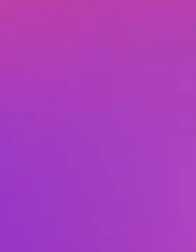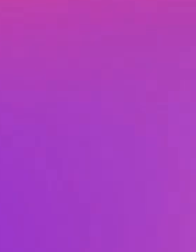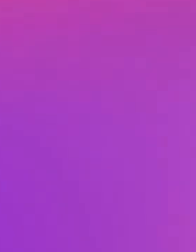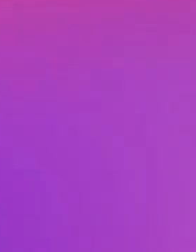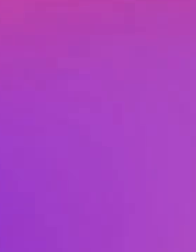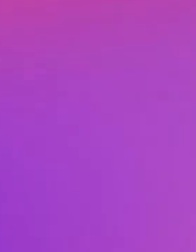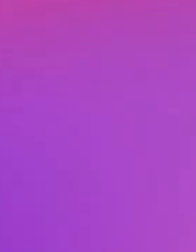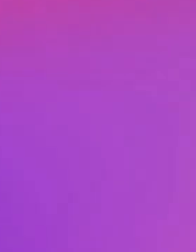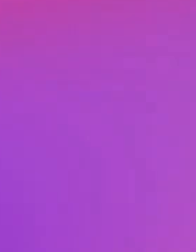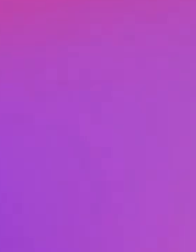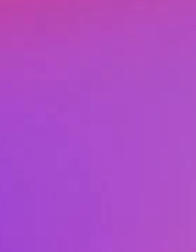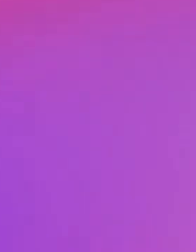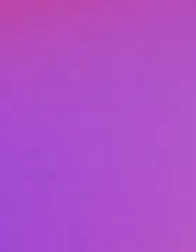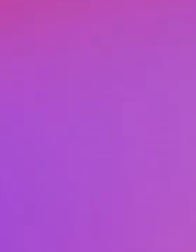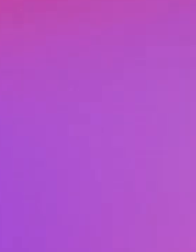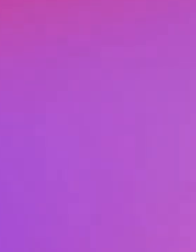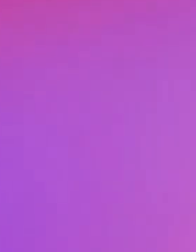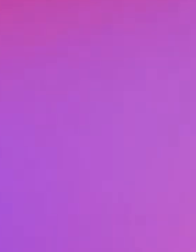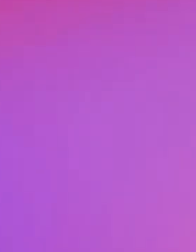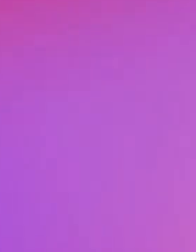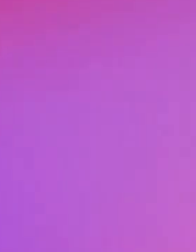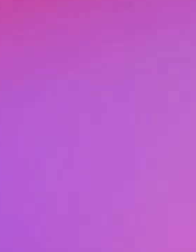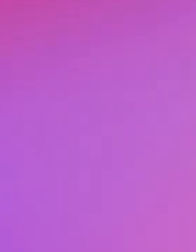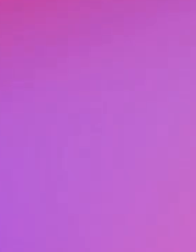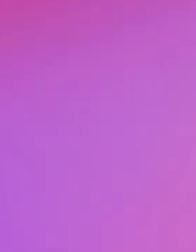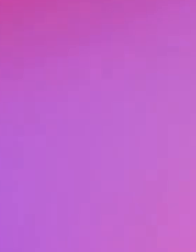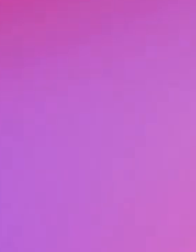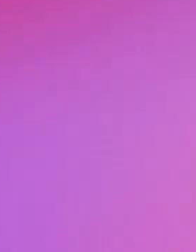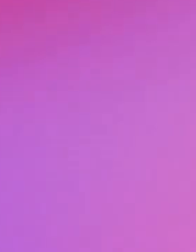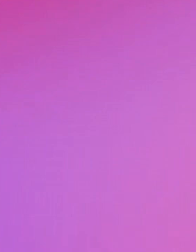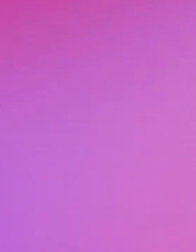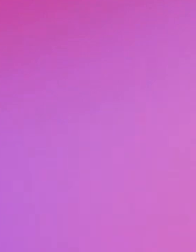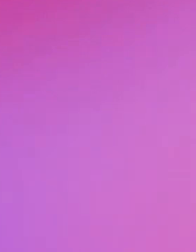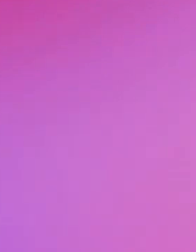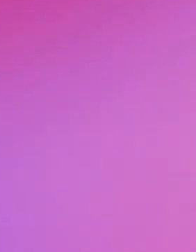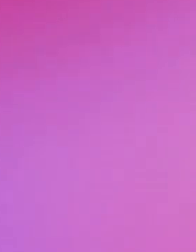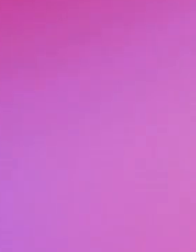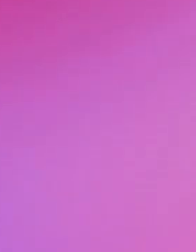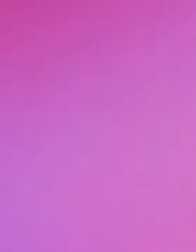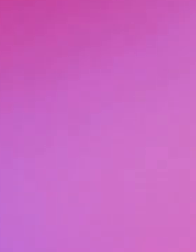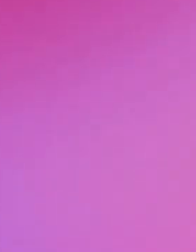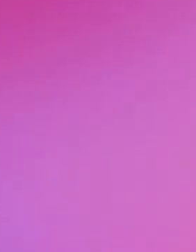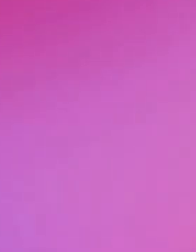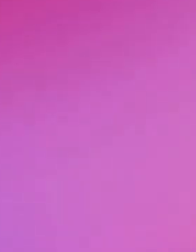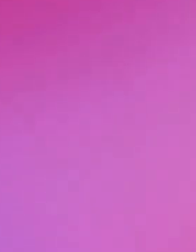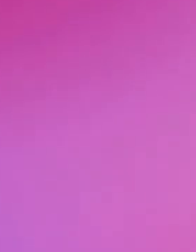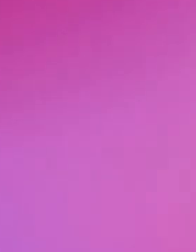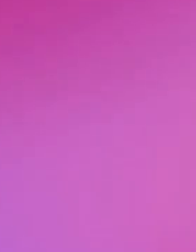plataforma nuevaescuelamexicana.cep.gov.mx.